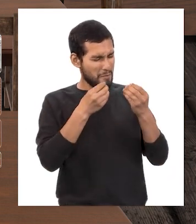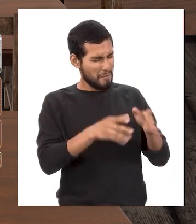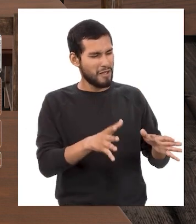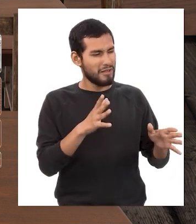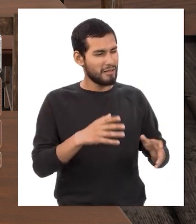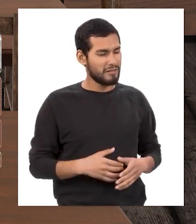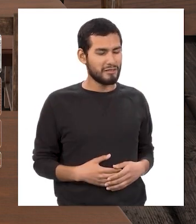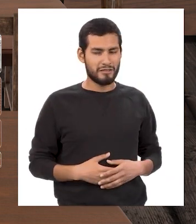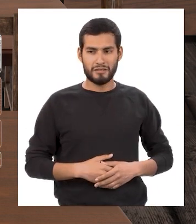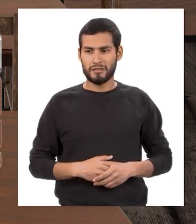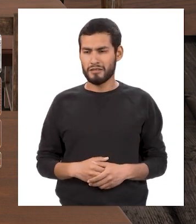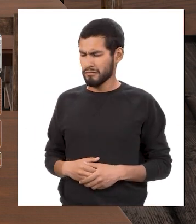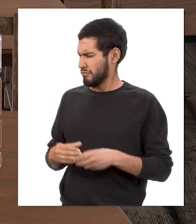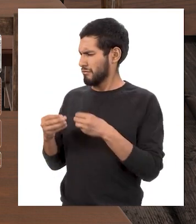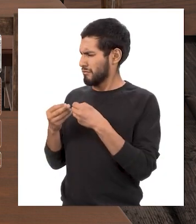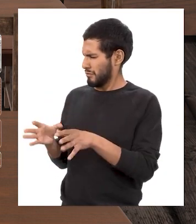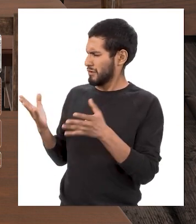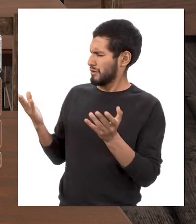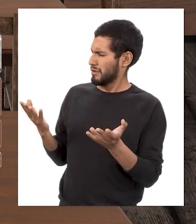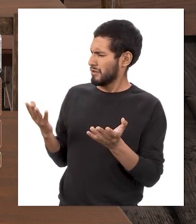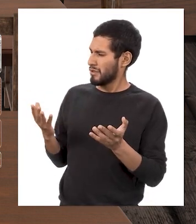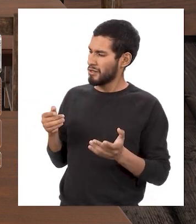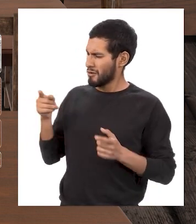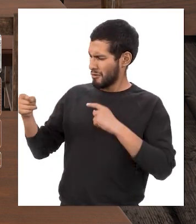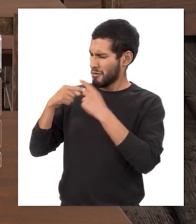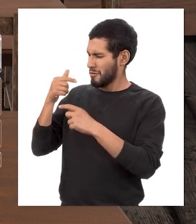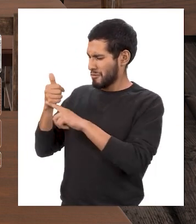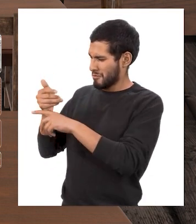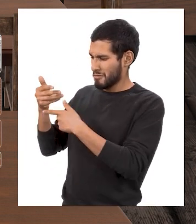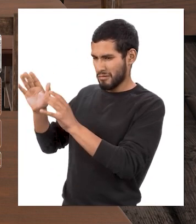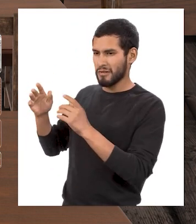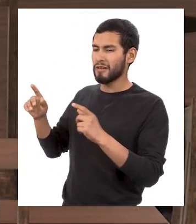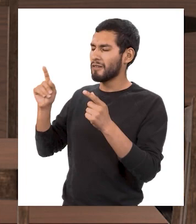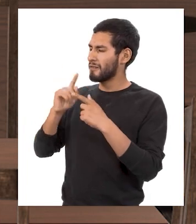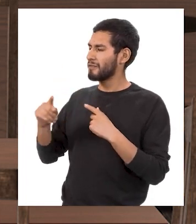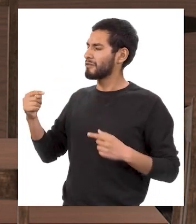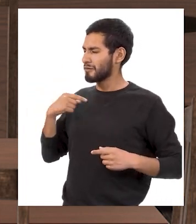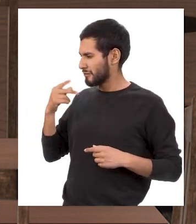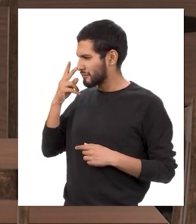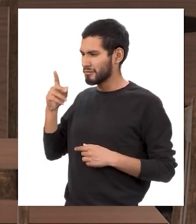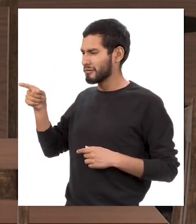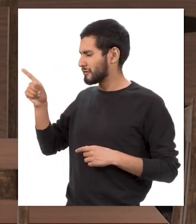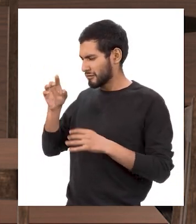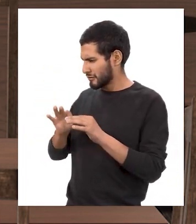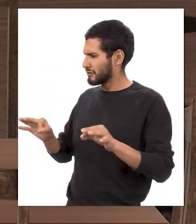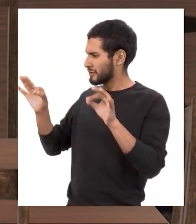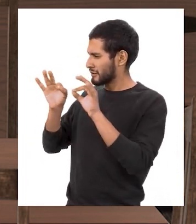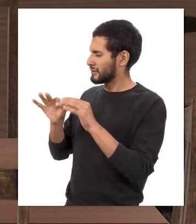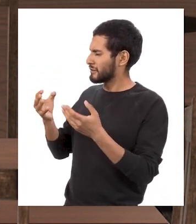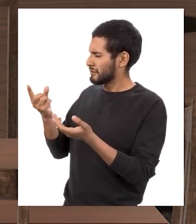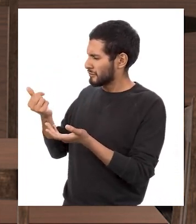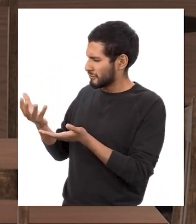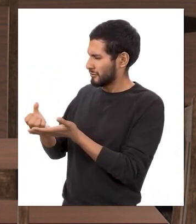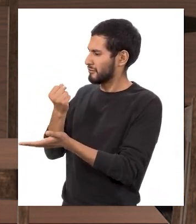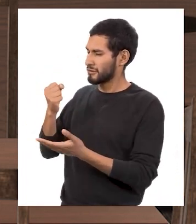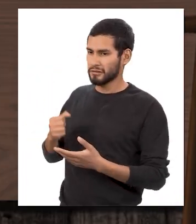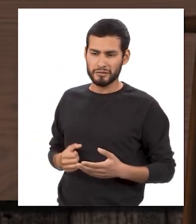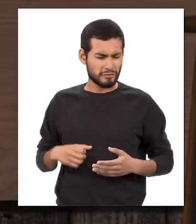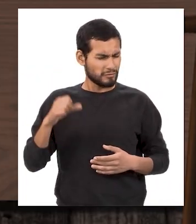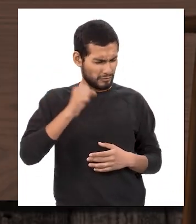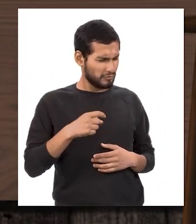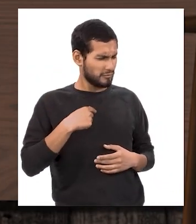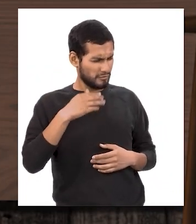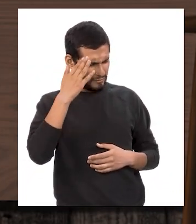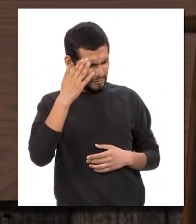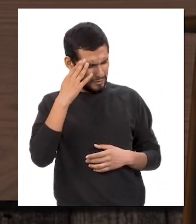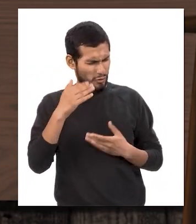bien inútiles. ¿Inútiles? Hable como desee. Ya veo que no conoce la importancia de la suma. Pero